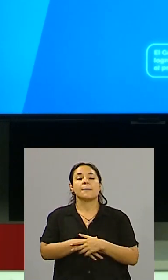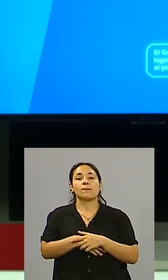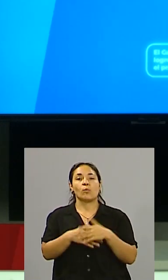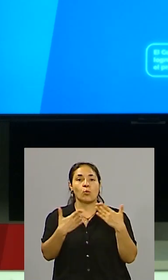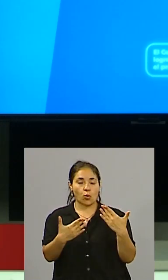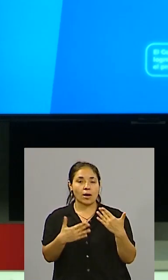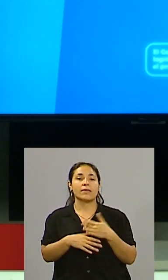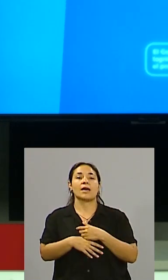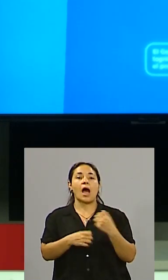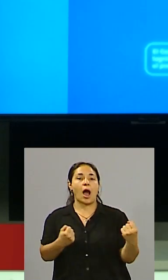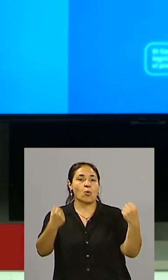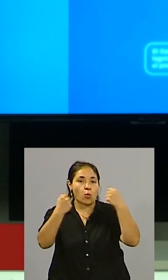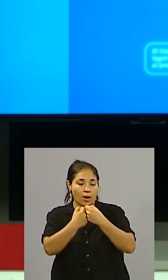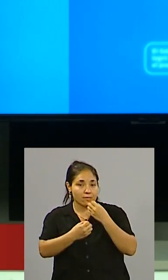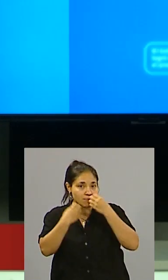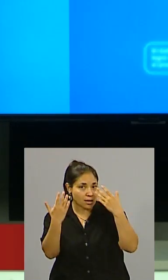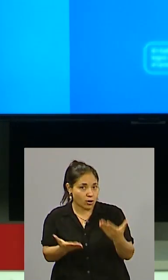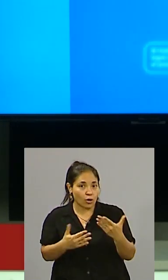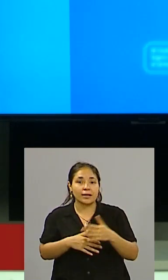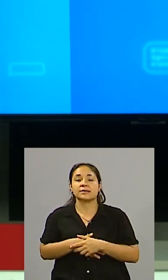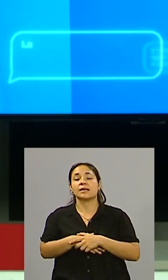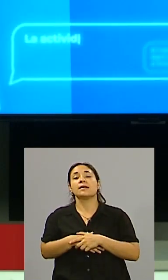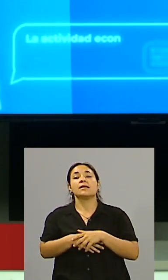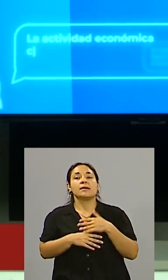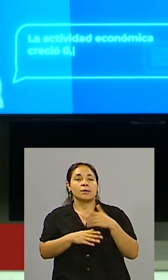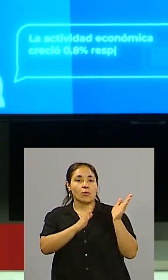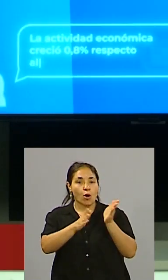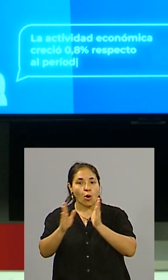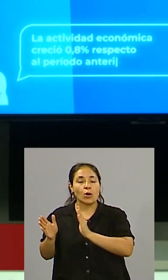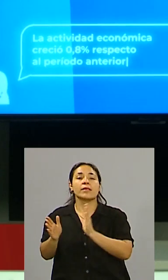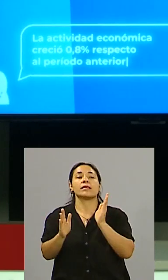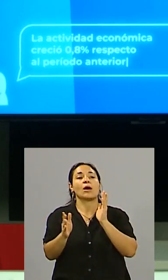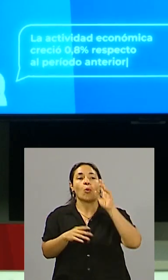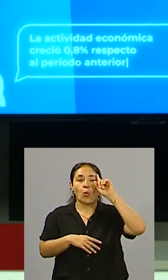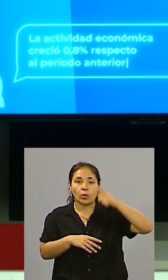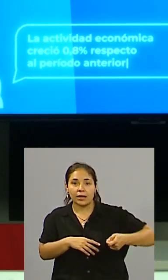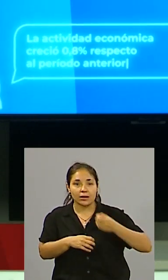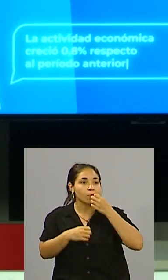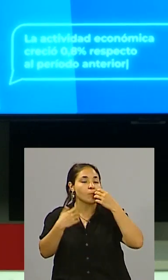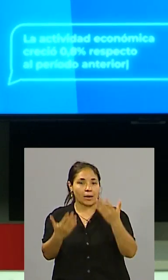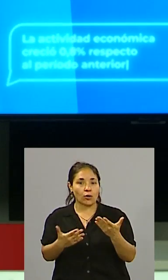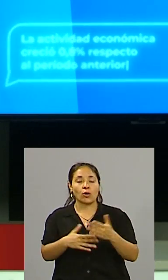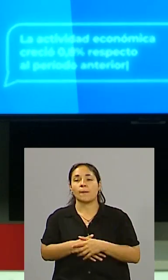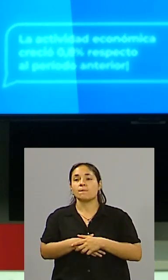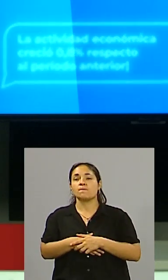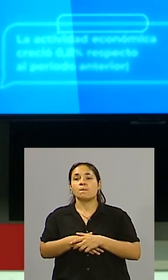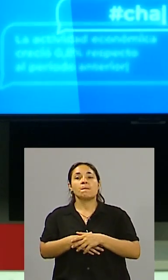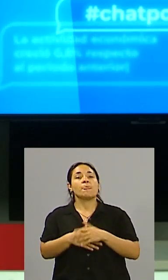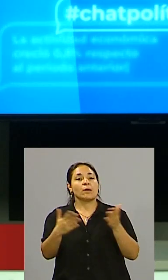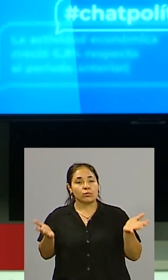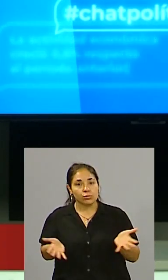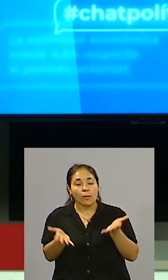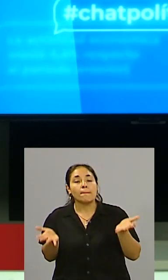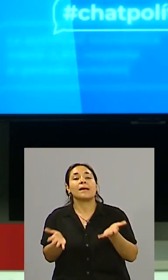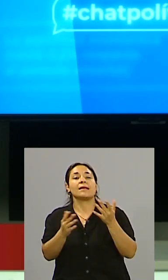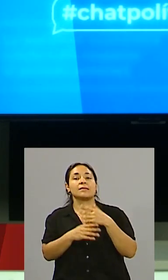generar mejores acuerdos, también esto fomenta este orden jurídico, ¿no? Y esta seguridad jurídica fomenta y ayuda, ¿no? a